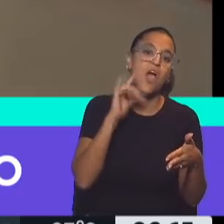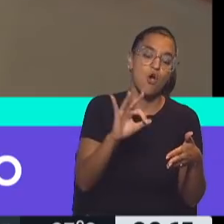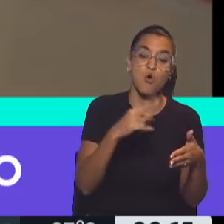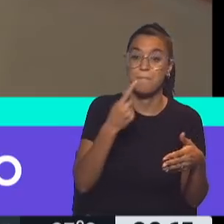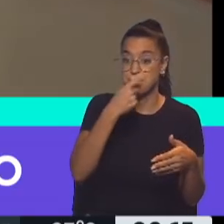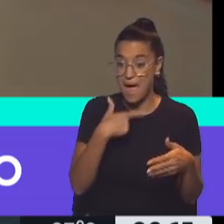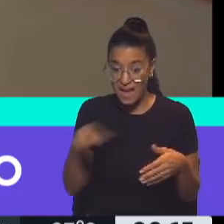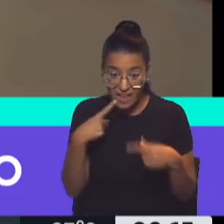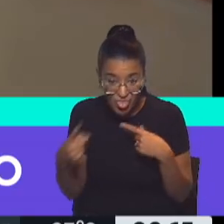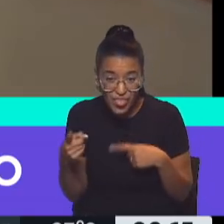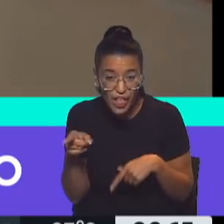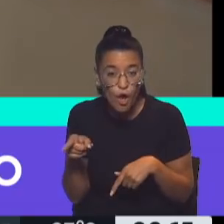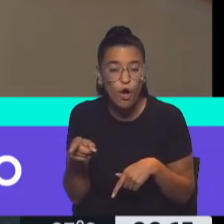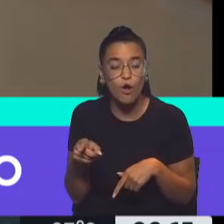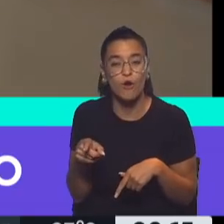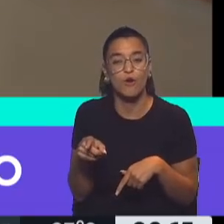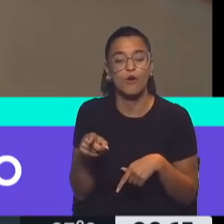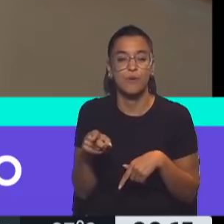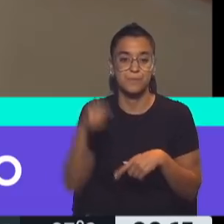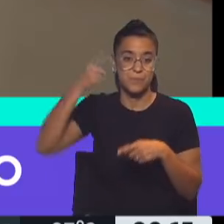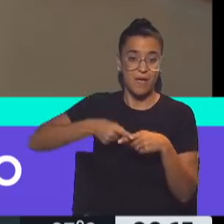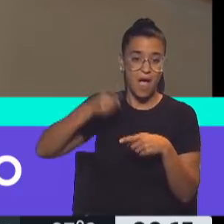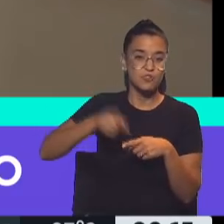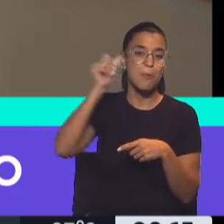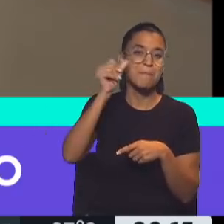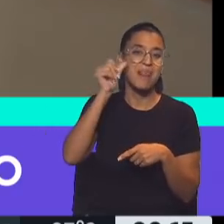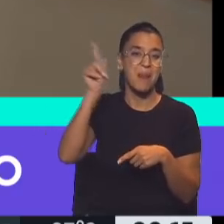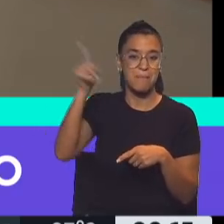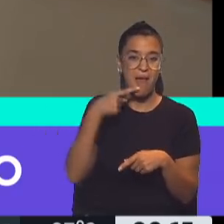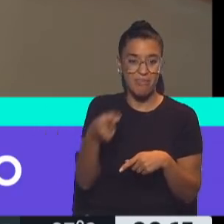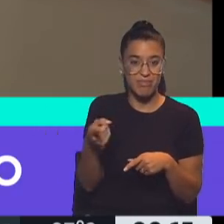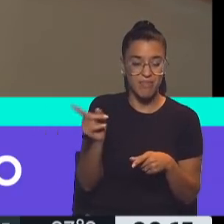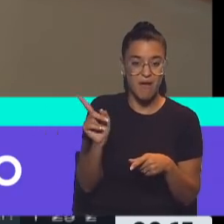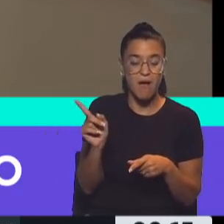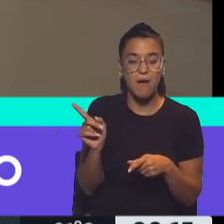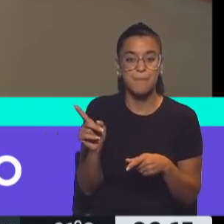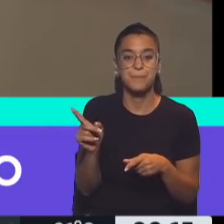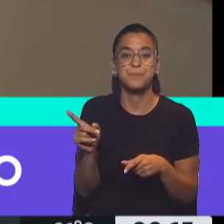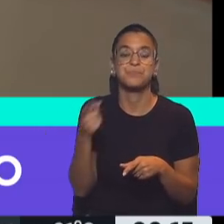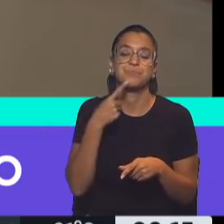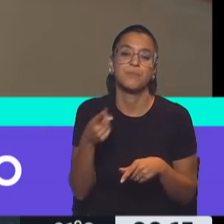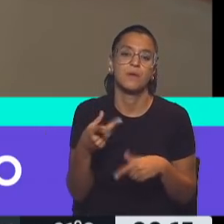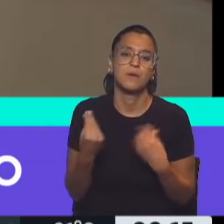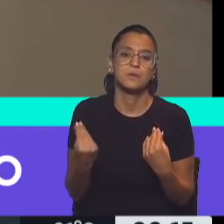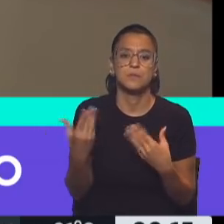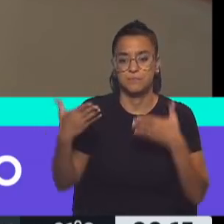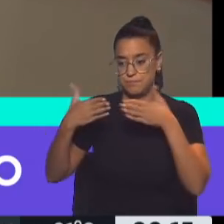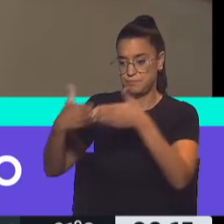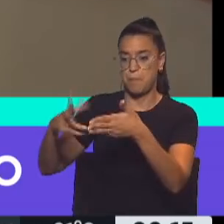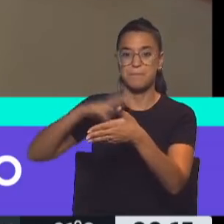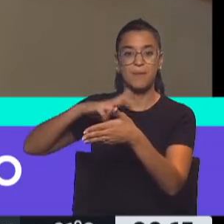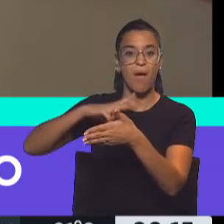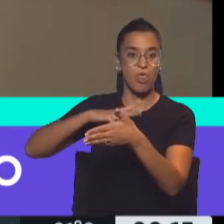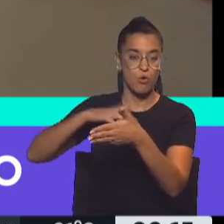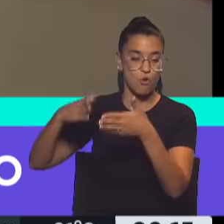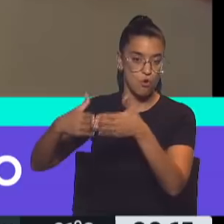decir en un acto el mar del plata que hizo en un astillero privado